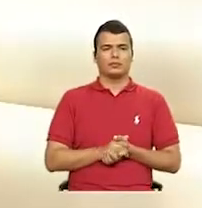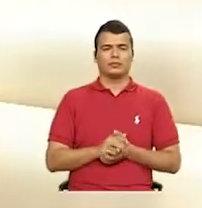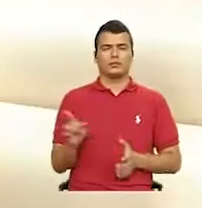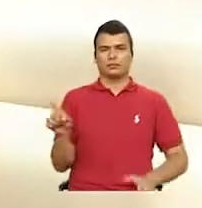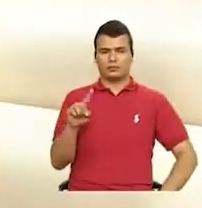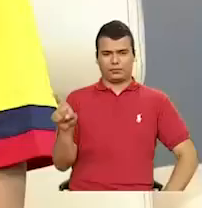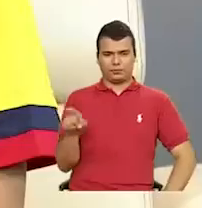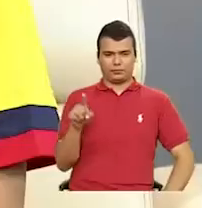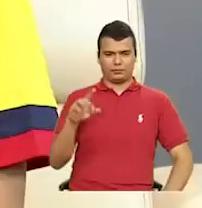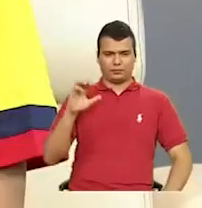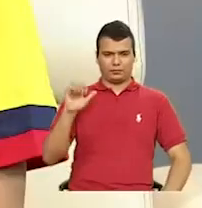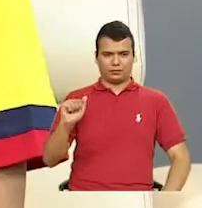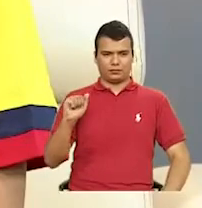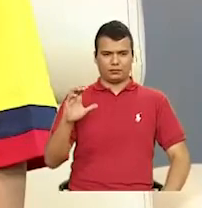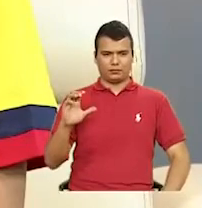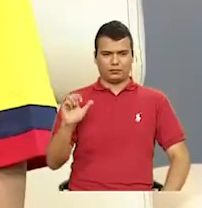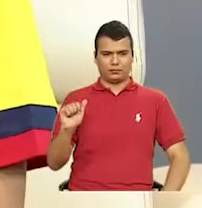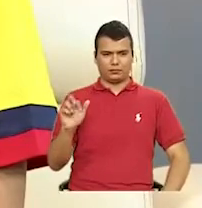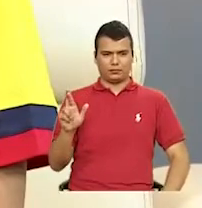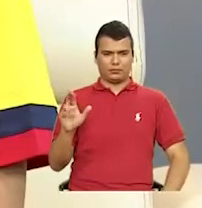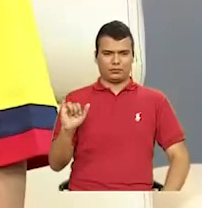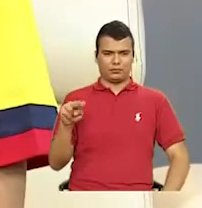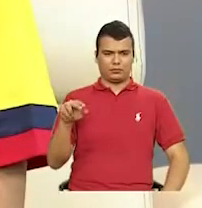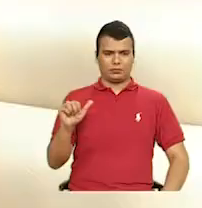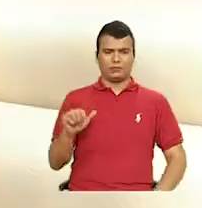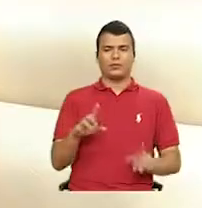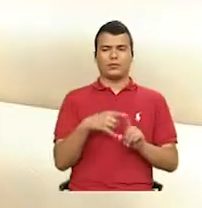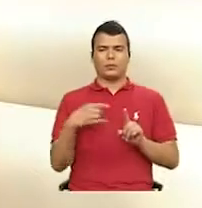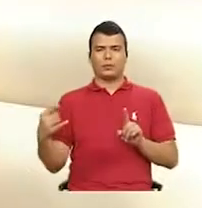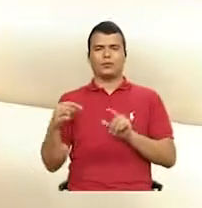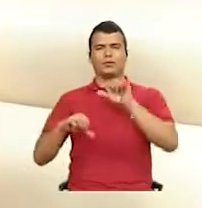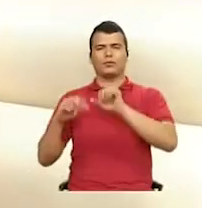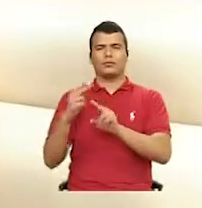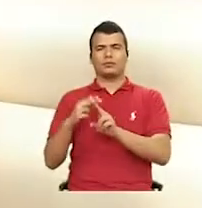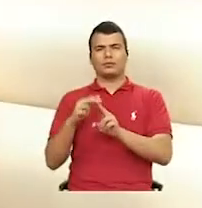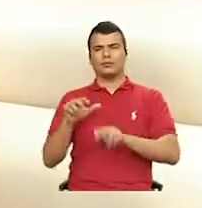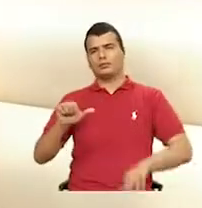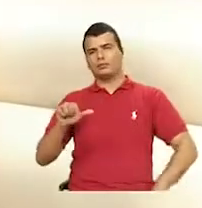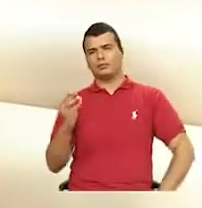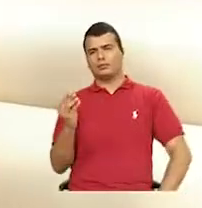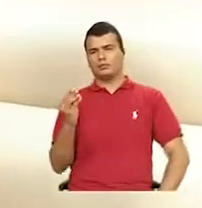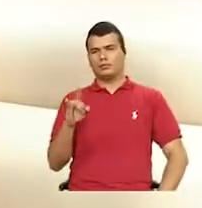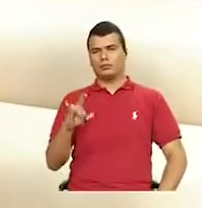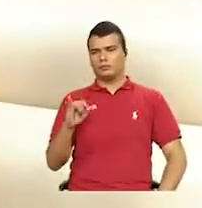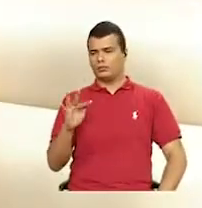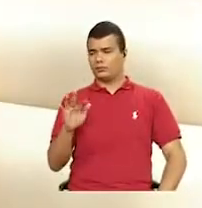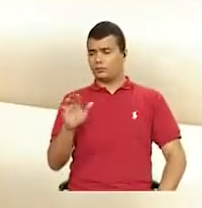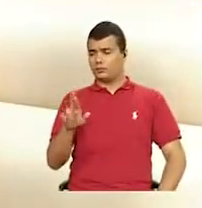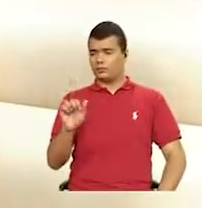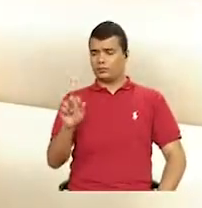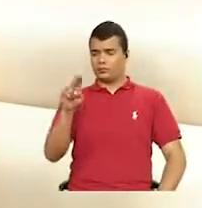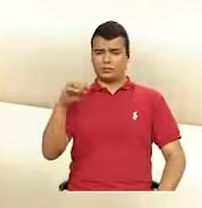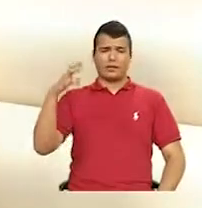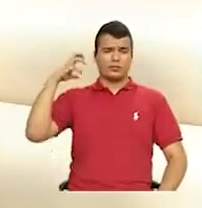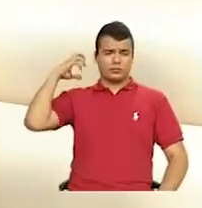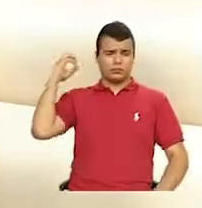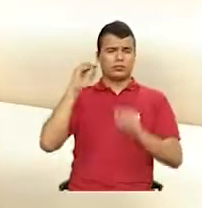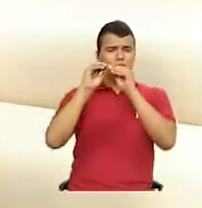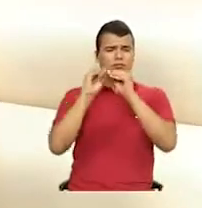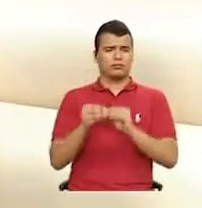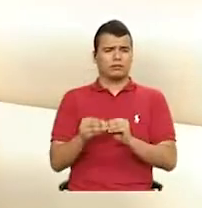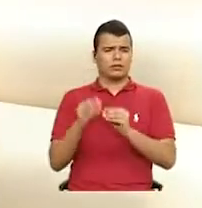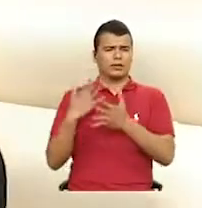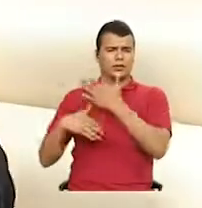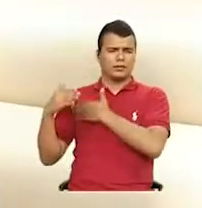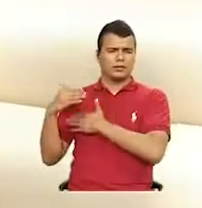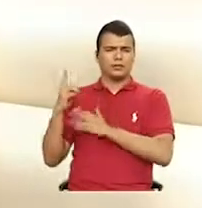sacarina sale del alquitrán de hulla, que es un derivado petroquímico, y es el edulcorante más antiguo. Se comenzó a crear en la